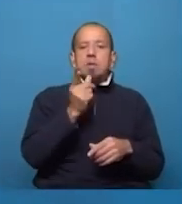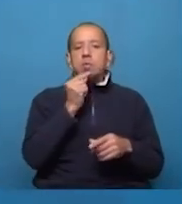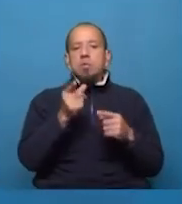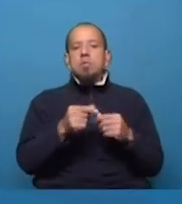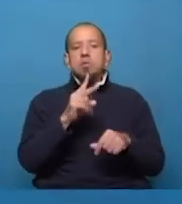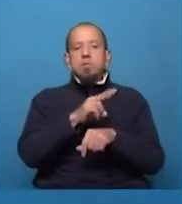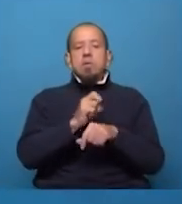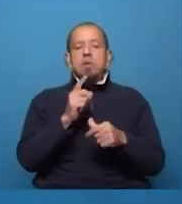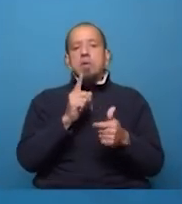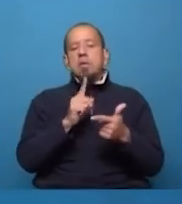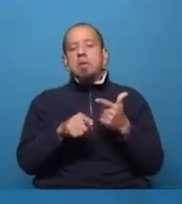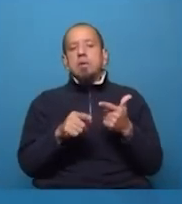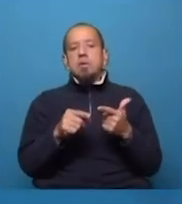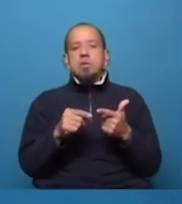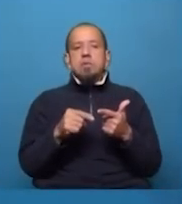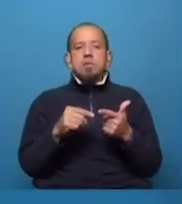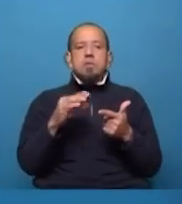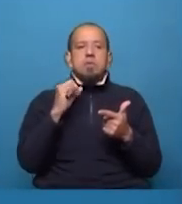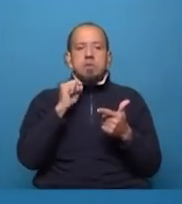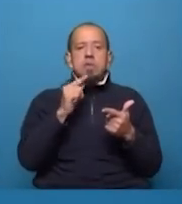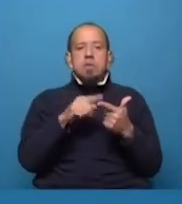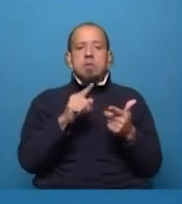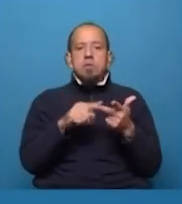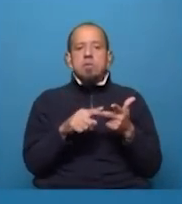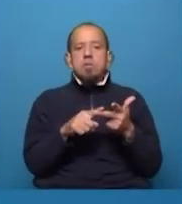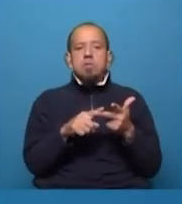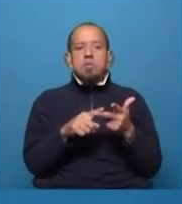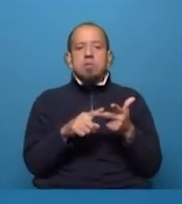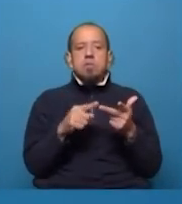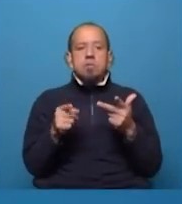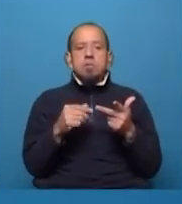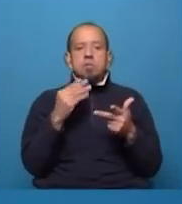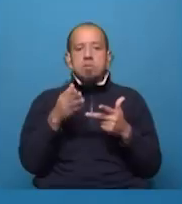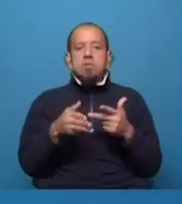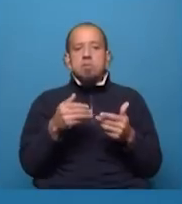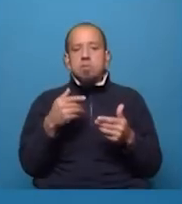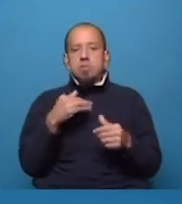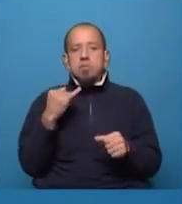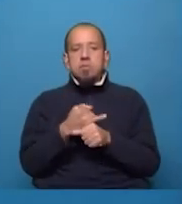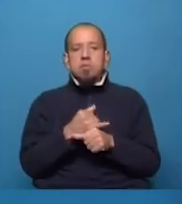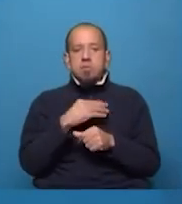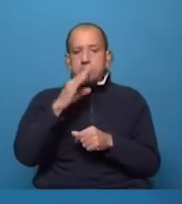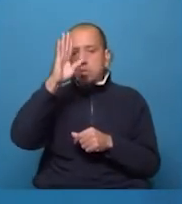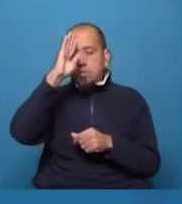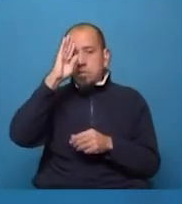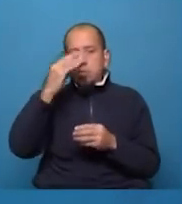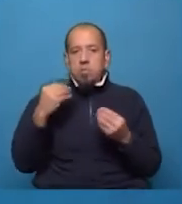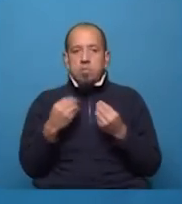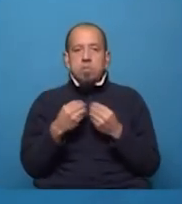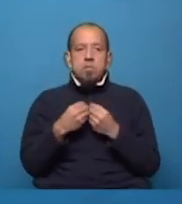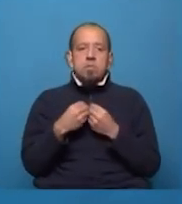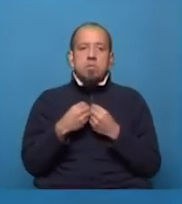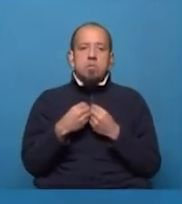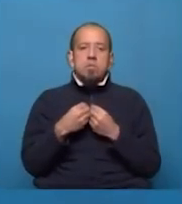la fiscalía gente de Banco Central gente de la secretaría y metimos la pata no sé qué pero aprendimos un montón este